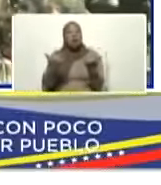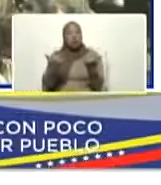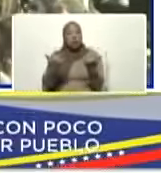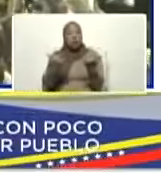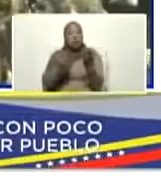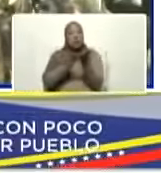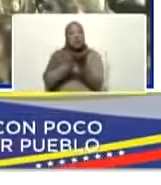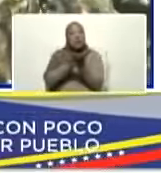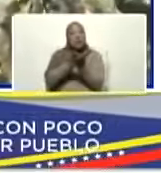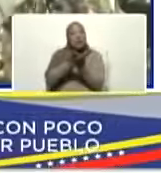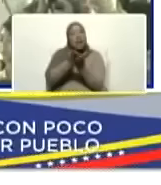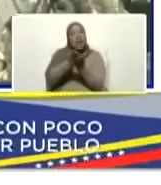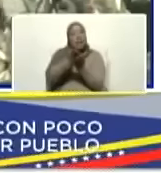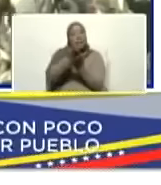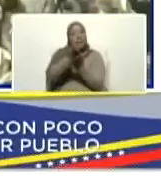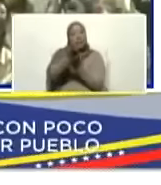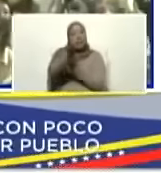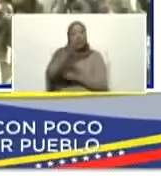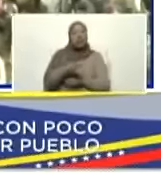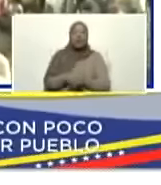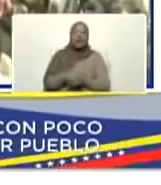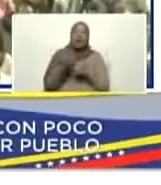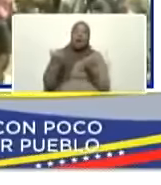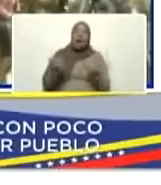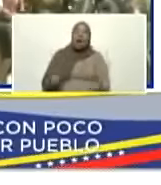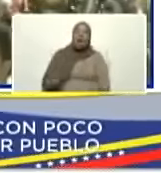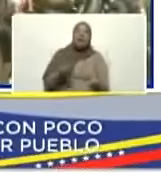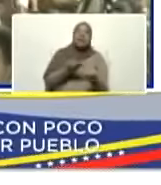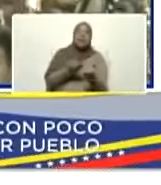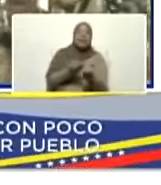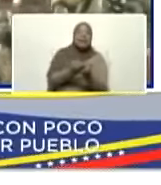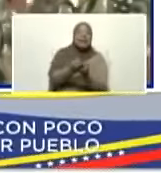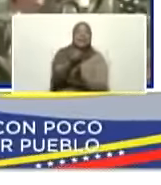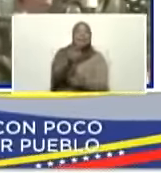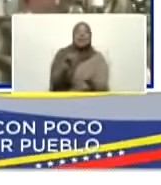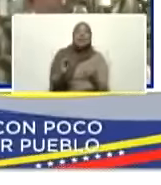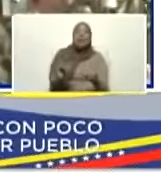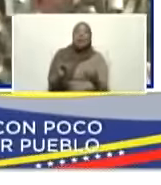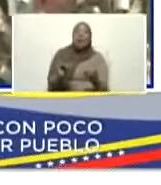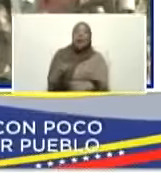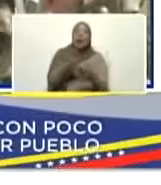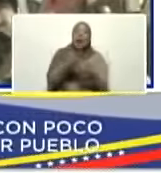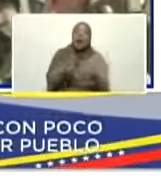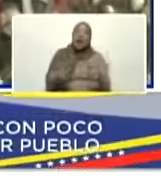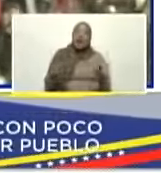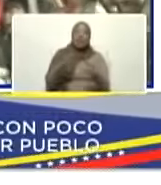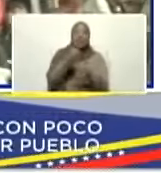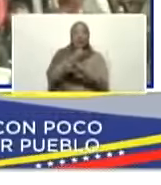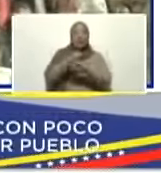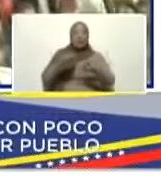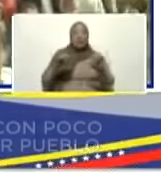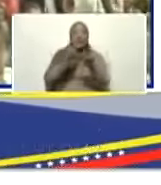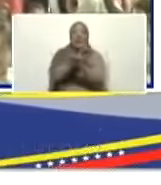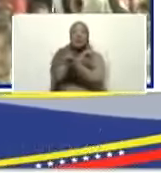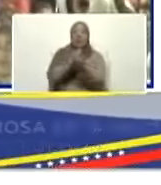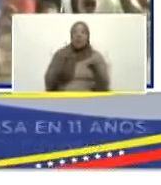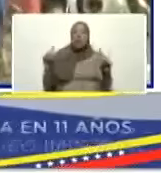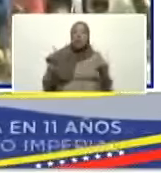y para siempre. Por ahora y para siempre seremos libres, soberanos e